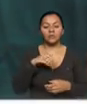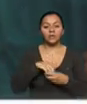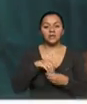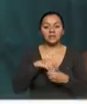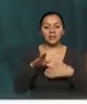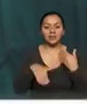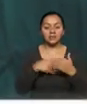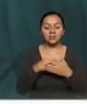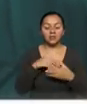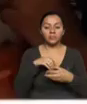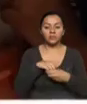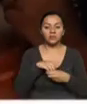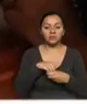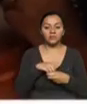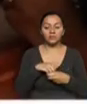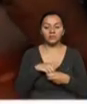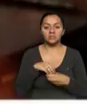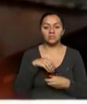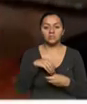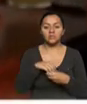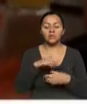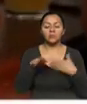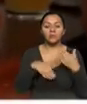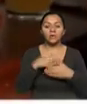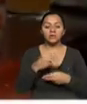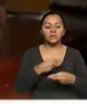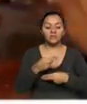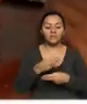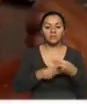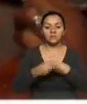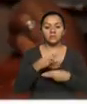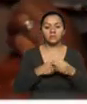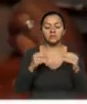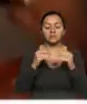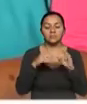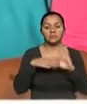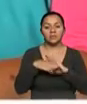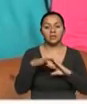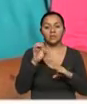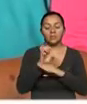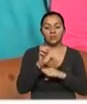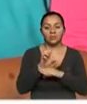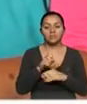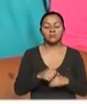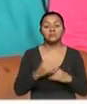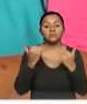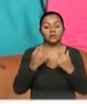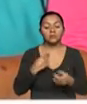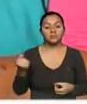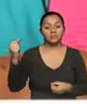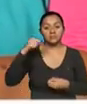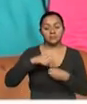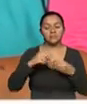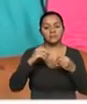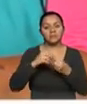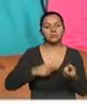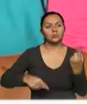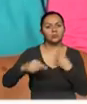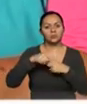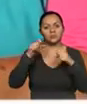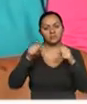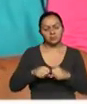todo en el terremoto ha vuelto a empezar con su negocio gracias a un crédito de Banecuador. Estoy aquí de vuelta